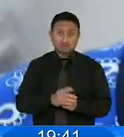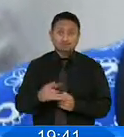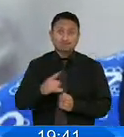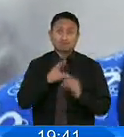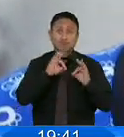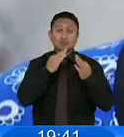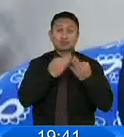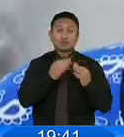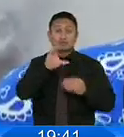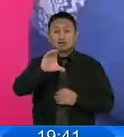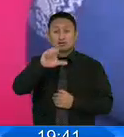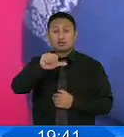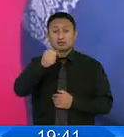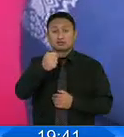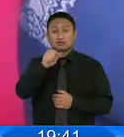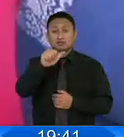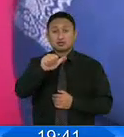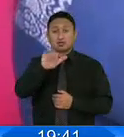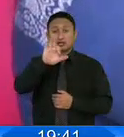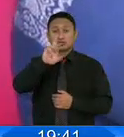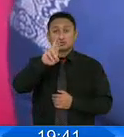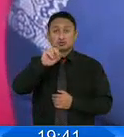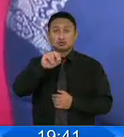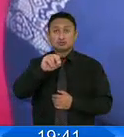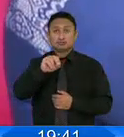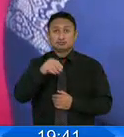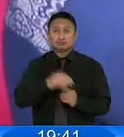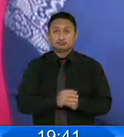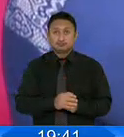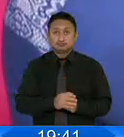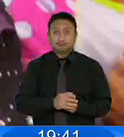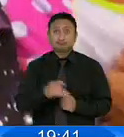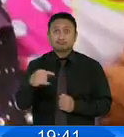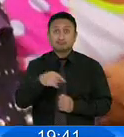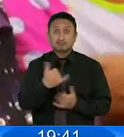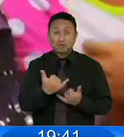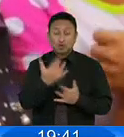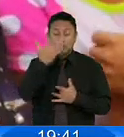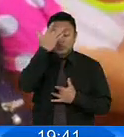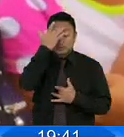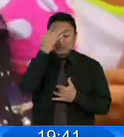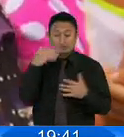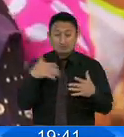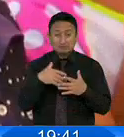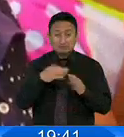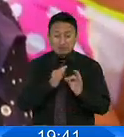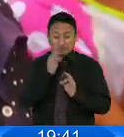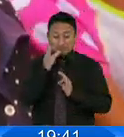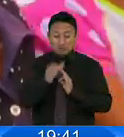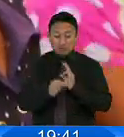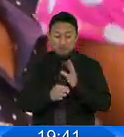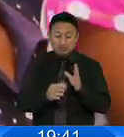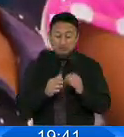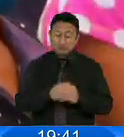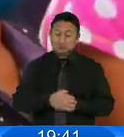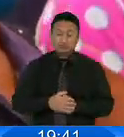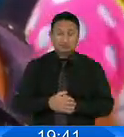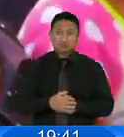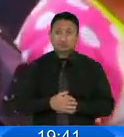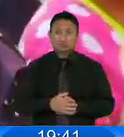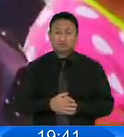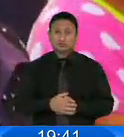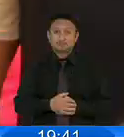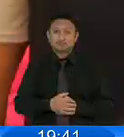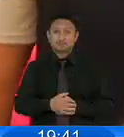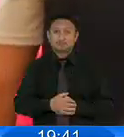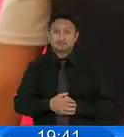familia Castro Acosta. En medio del temor por el COVID, intenta asimilar el suceso que les partió